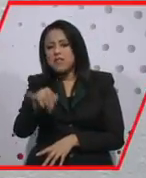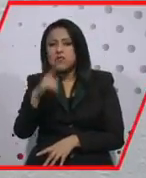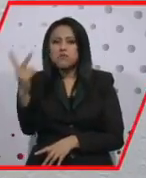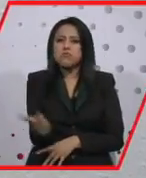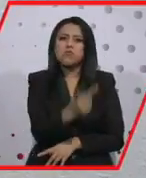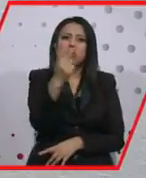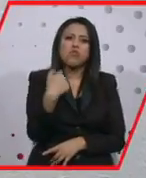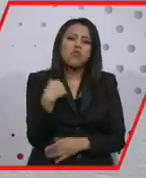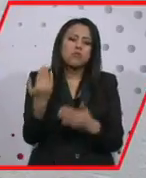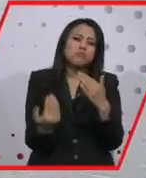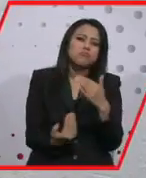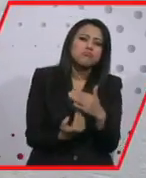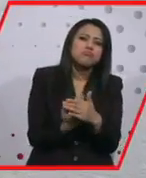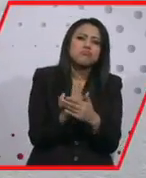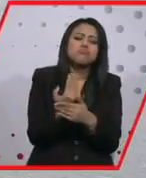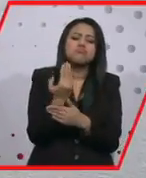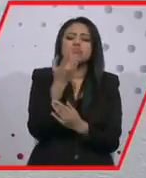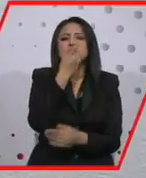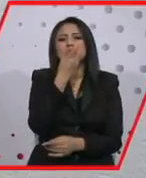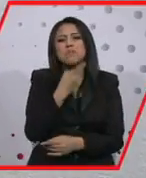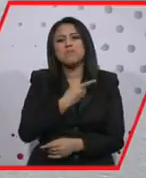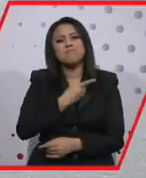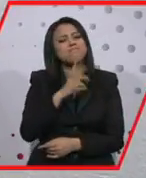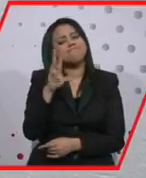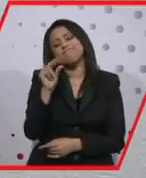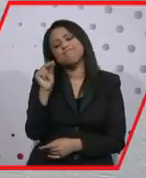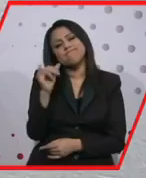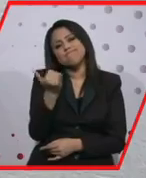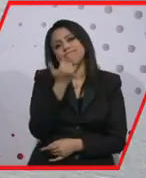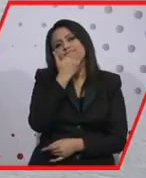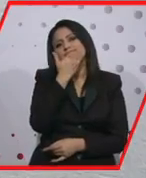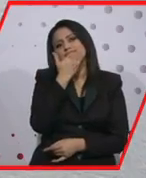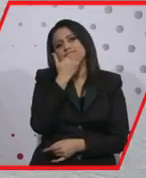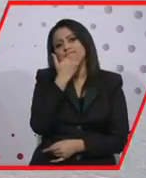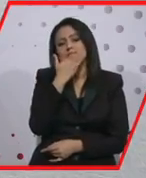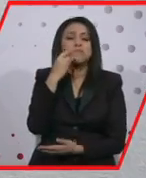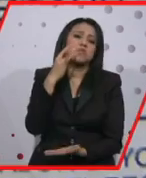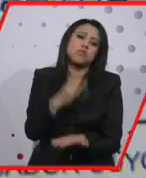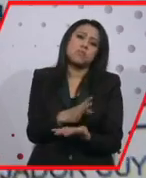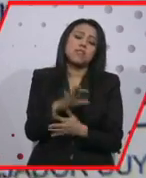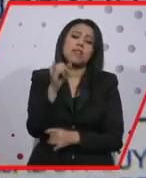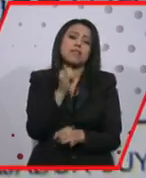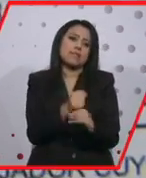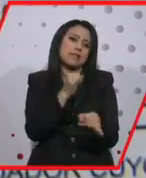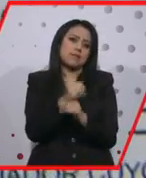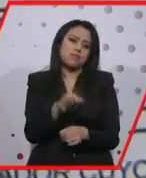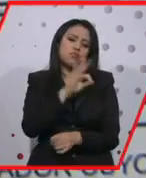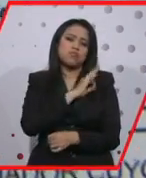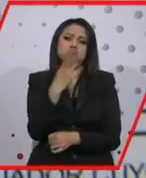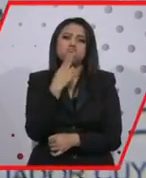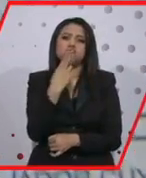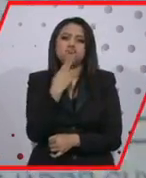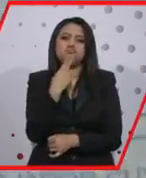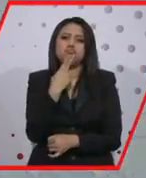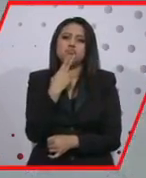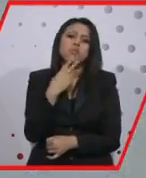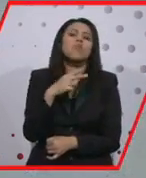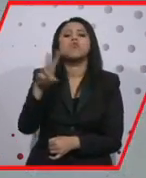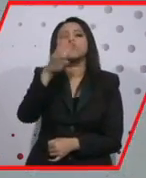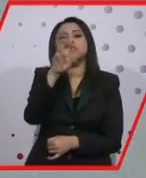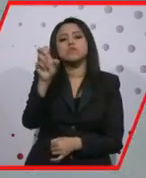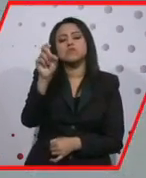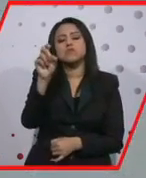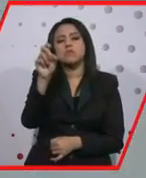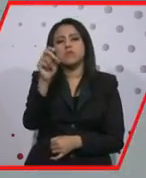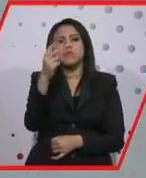mañana llegó a mi prevención que no es que no pueden atender porque todo es ya vía internet el valor de la casa es de 220 mil pesos